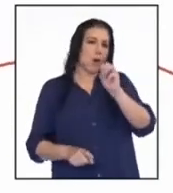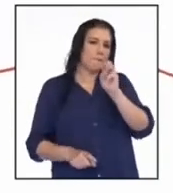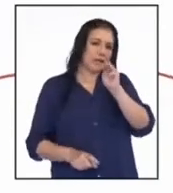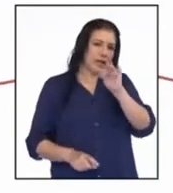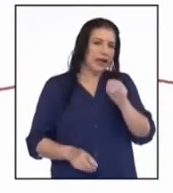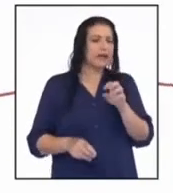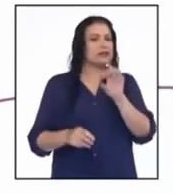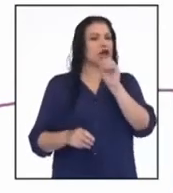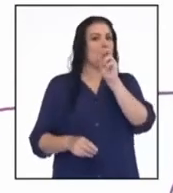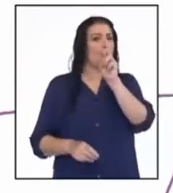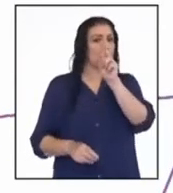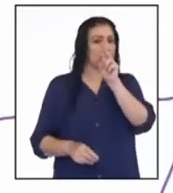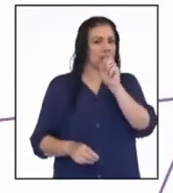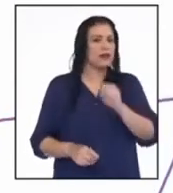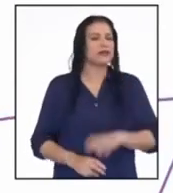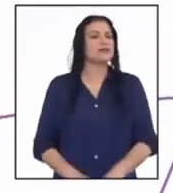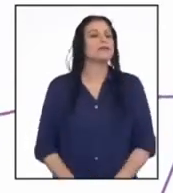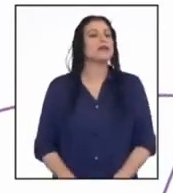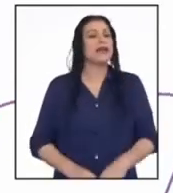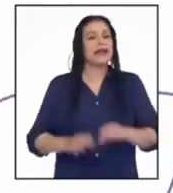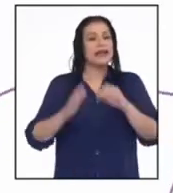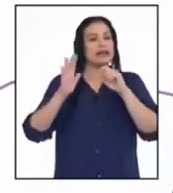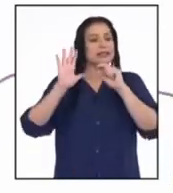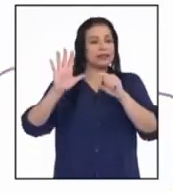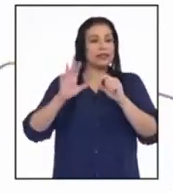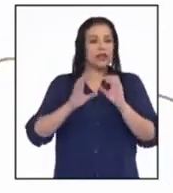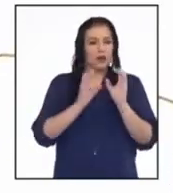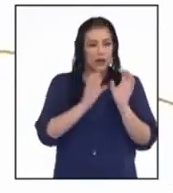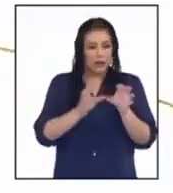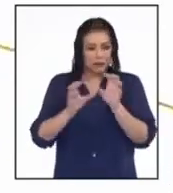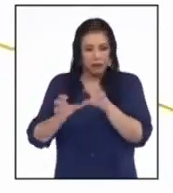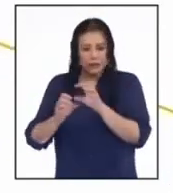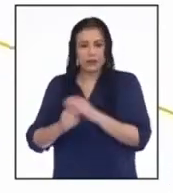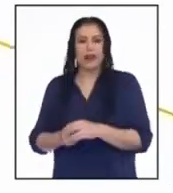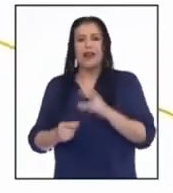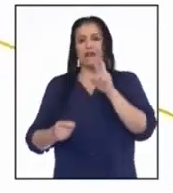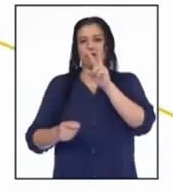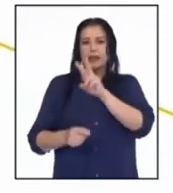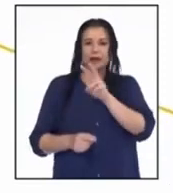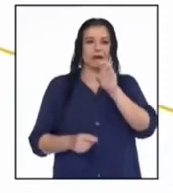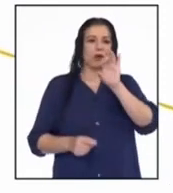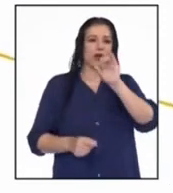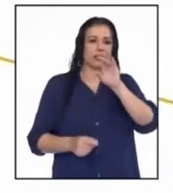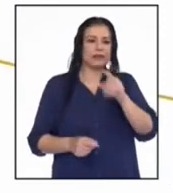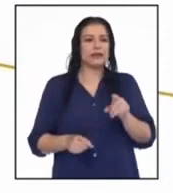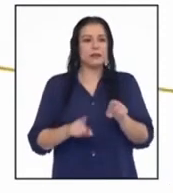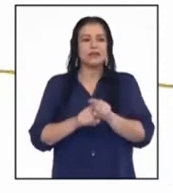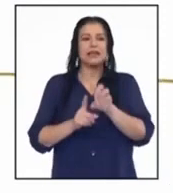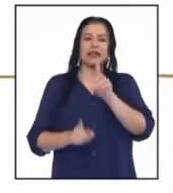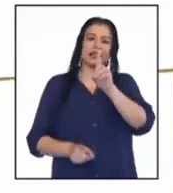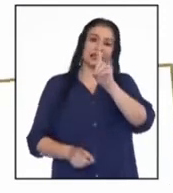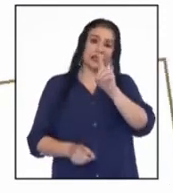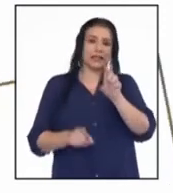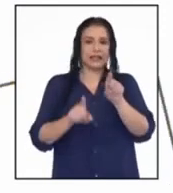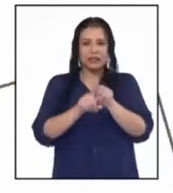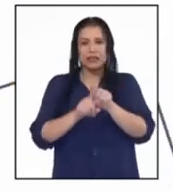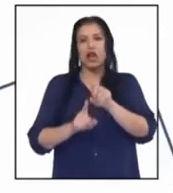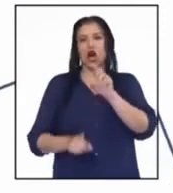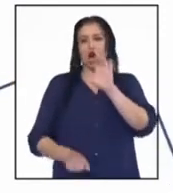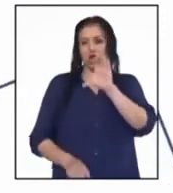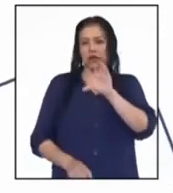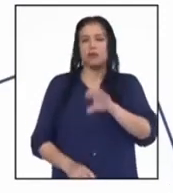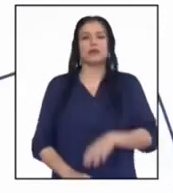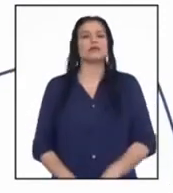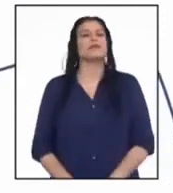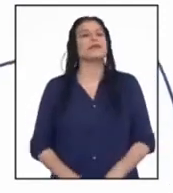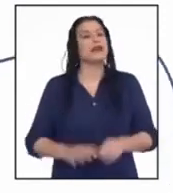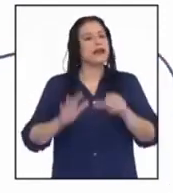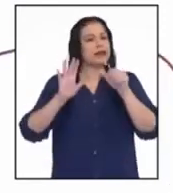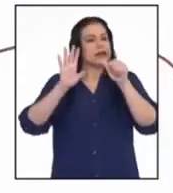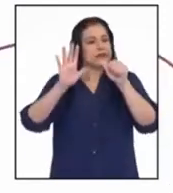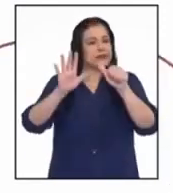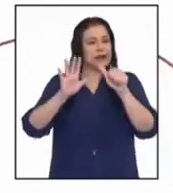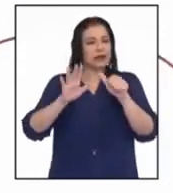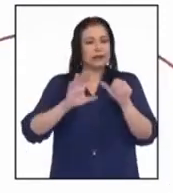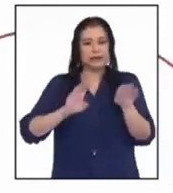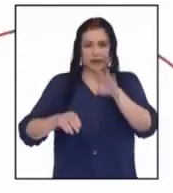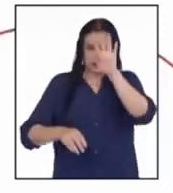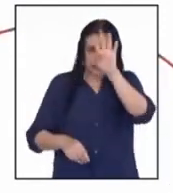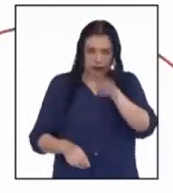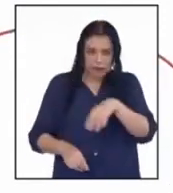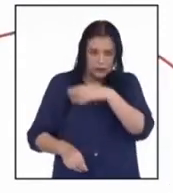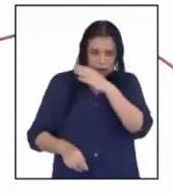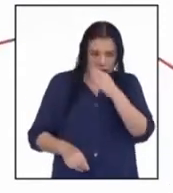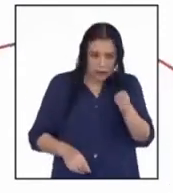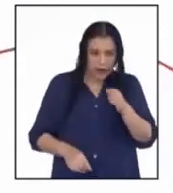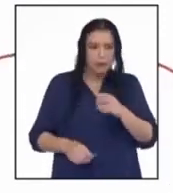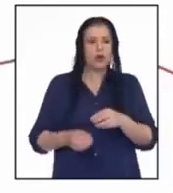ordinales. 5. Clasifiqué las variables cuantitativas en discretas y continuas. 6. Construí tablas